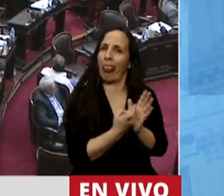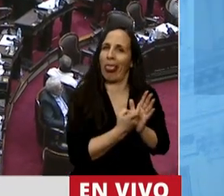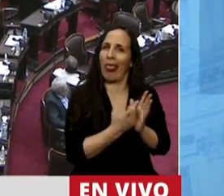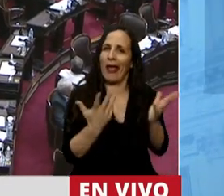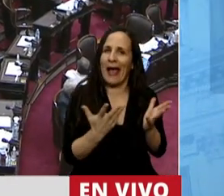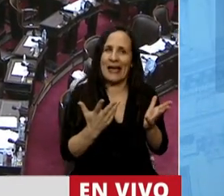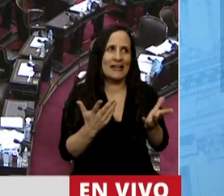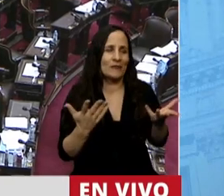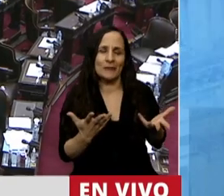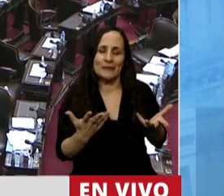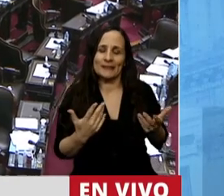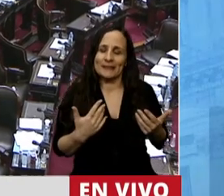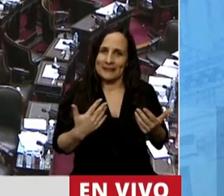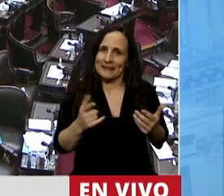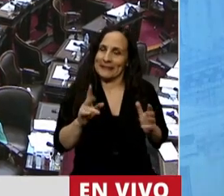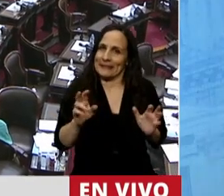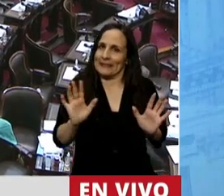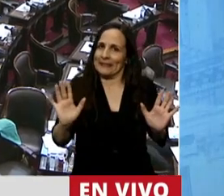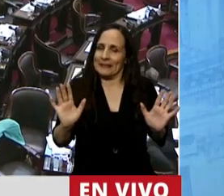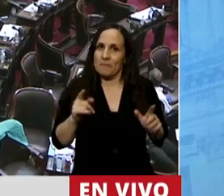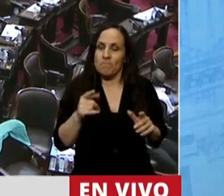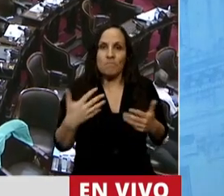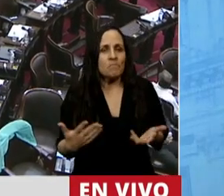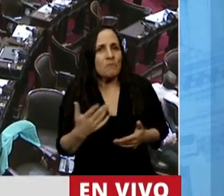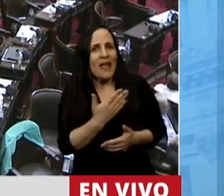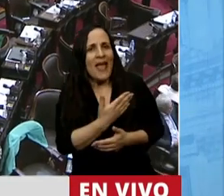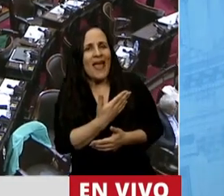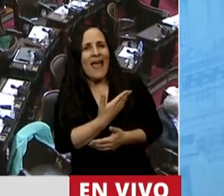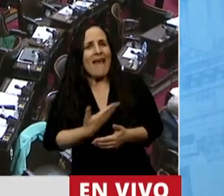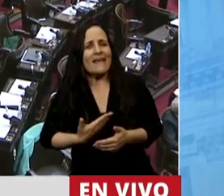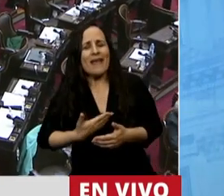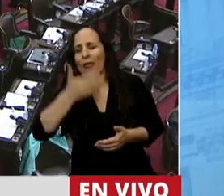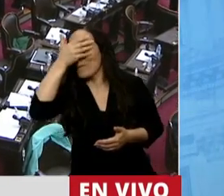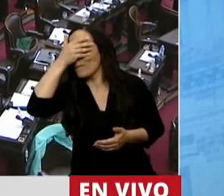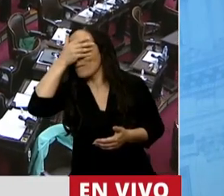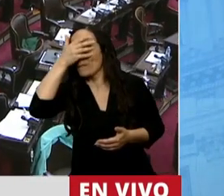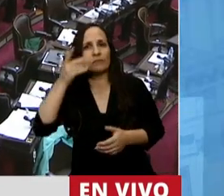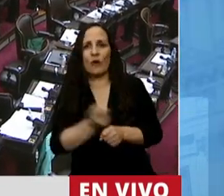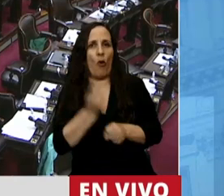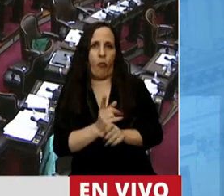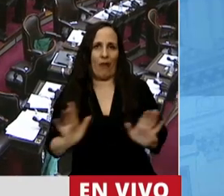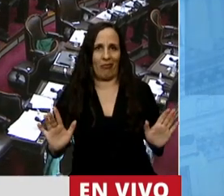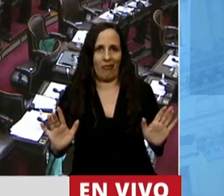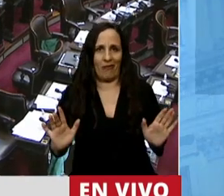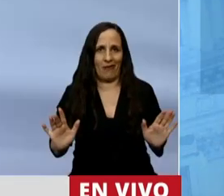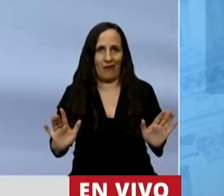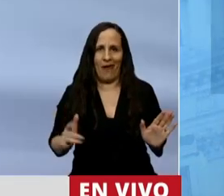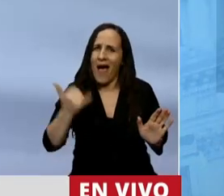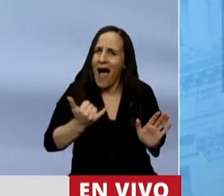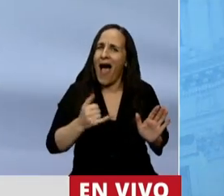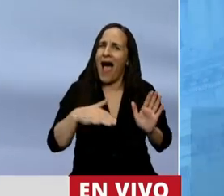Por estas razones, presidente, porque el Estado no puede mirar hacia otro lado mientras tenemos